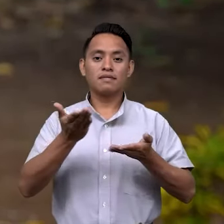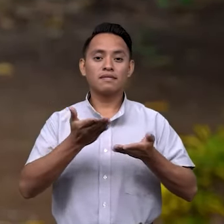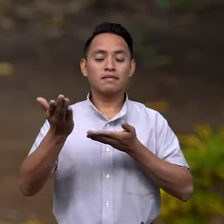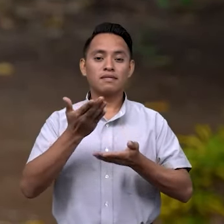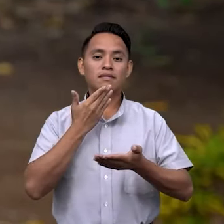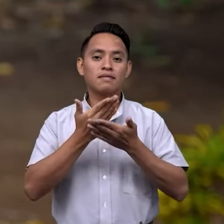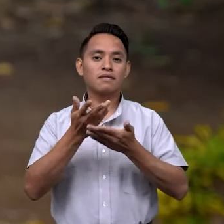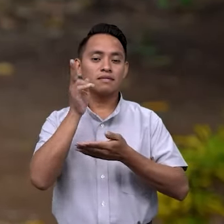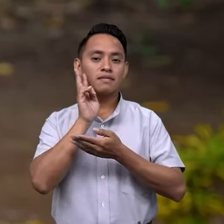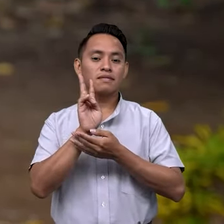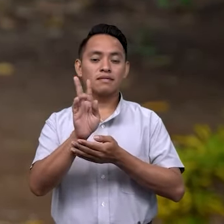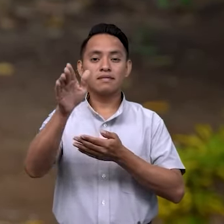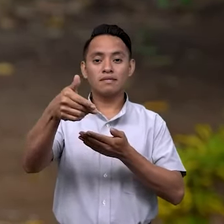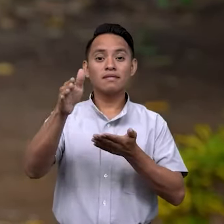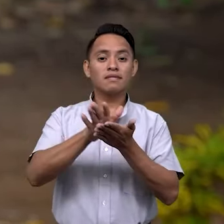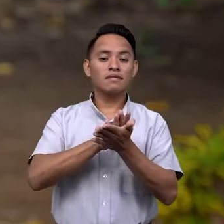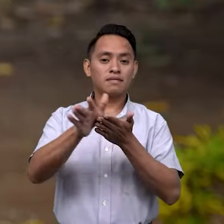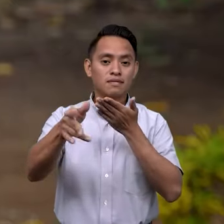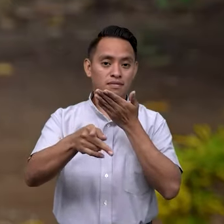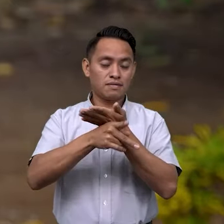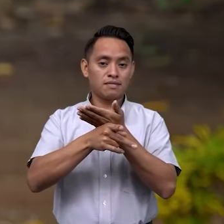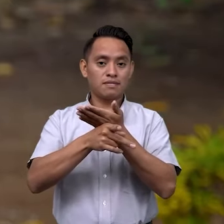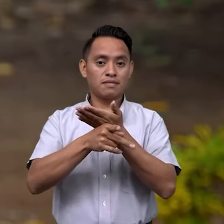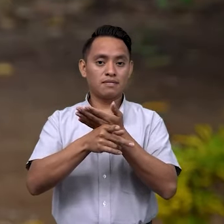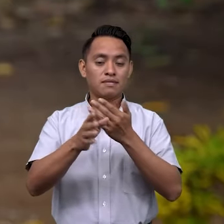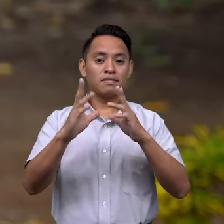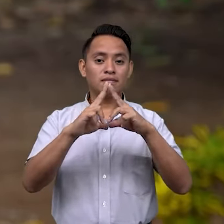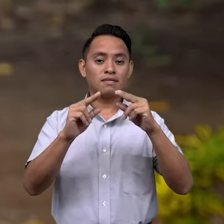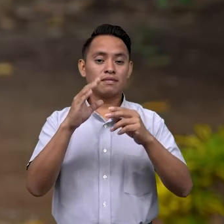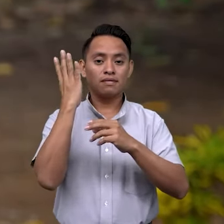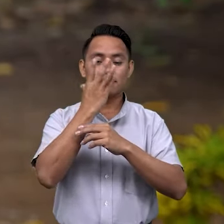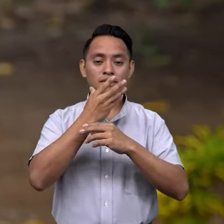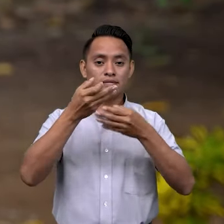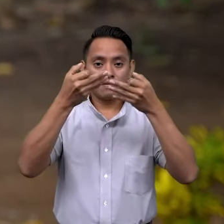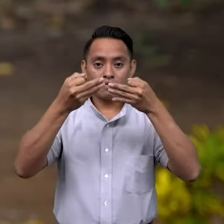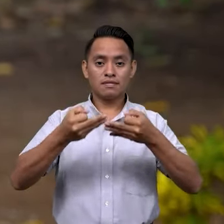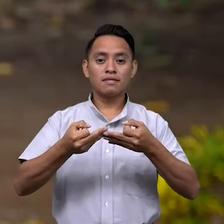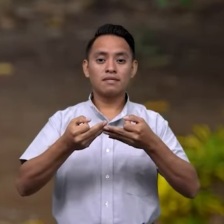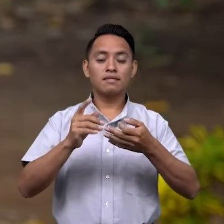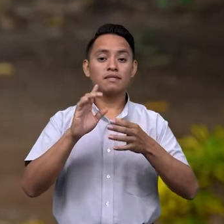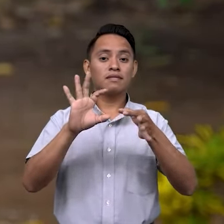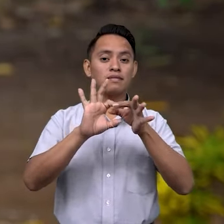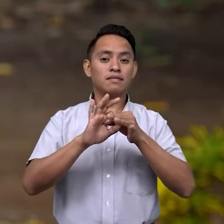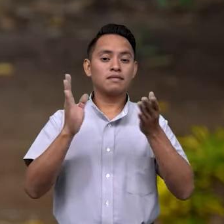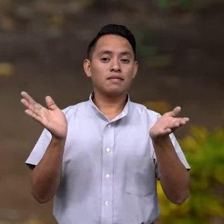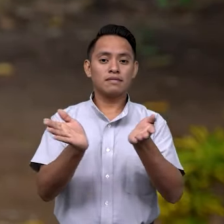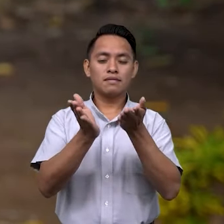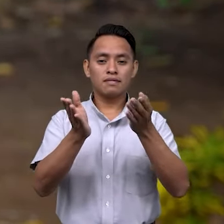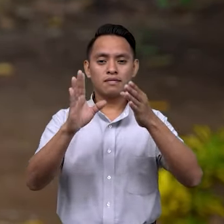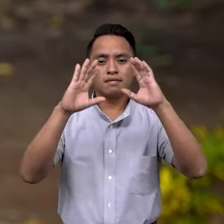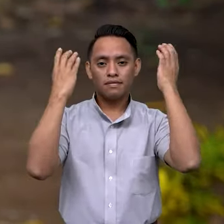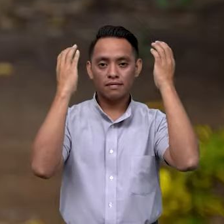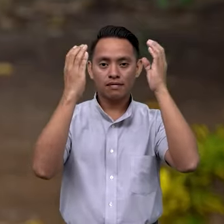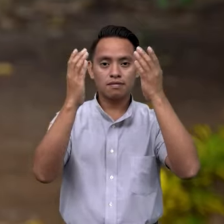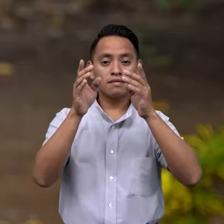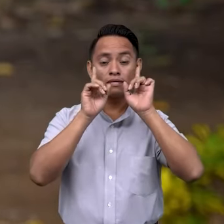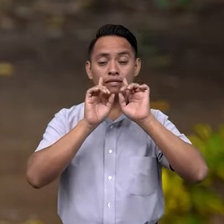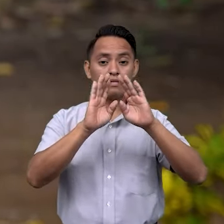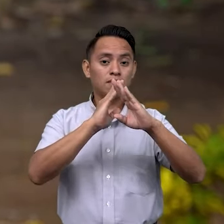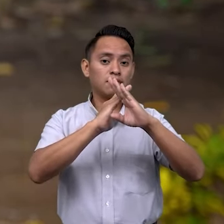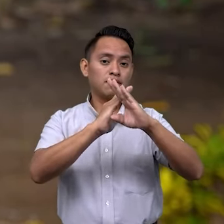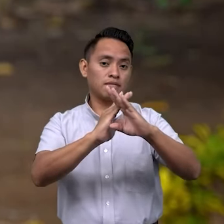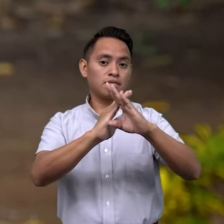bienvenidos y gracias por acompañarnos en esta edición de su programa Nicaragua Linda y Segura, donde juntos promovemos una cultura de